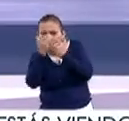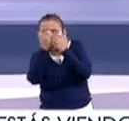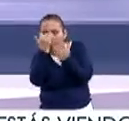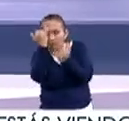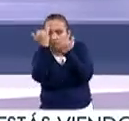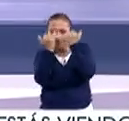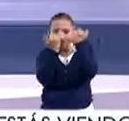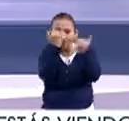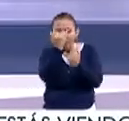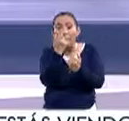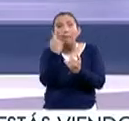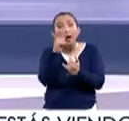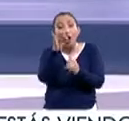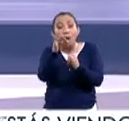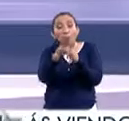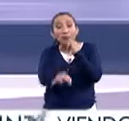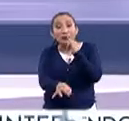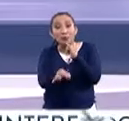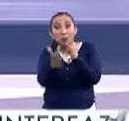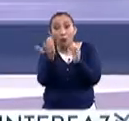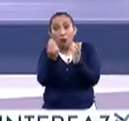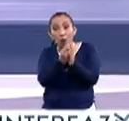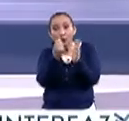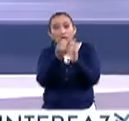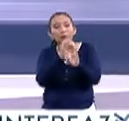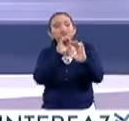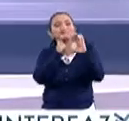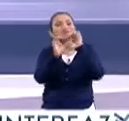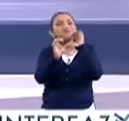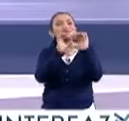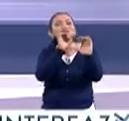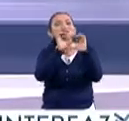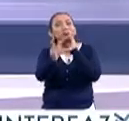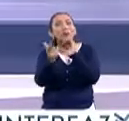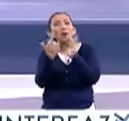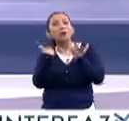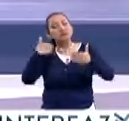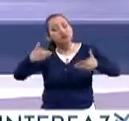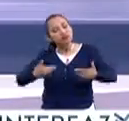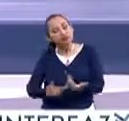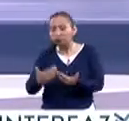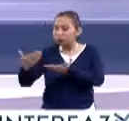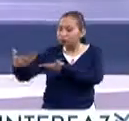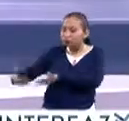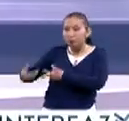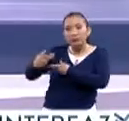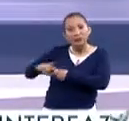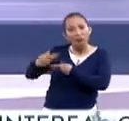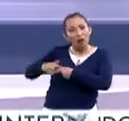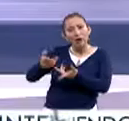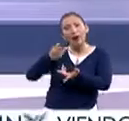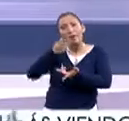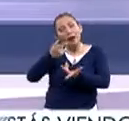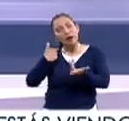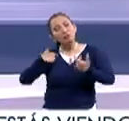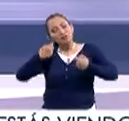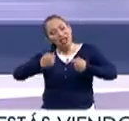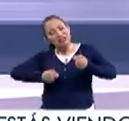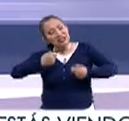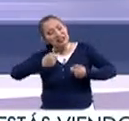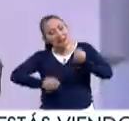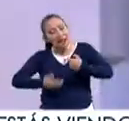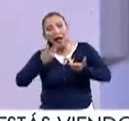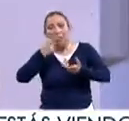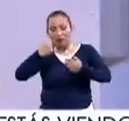creativa para que al final de él puedes comunicarte puedes presentarte presentar a un tercero hablar de tus posiciones